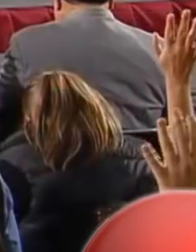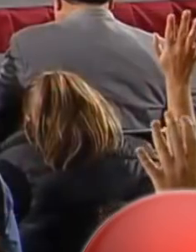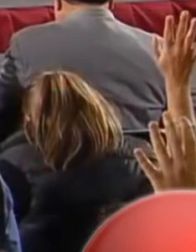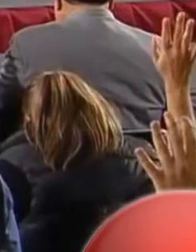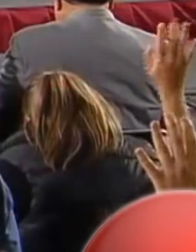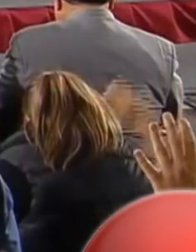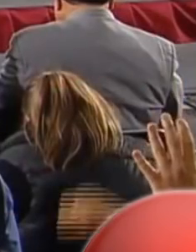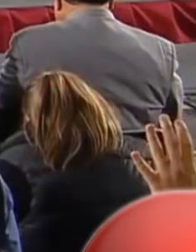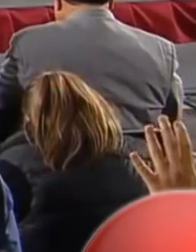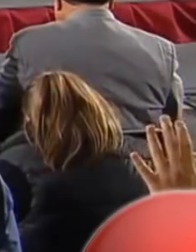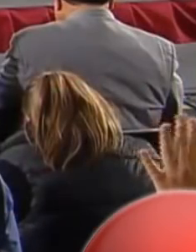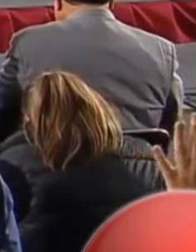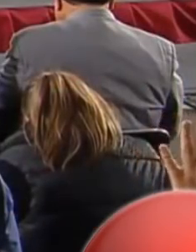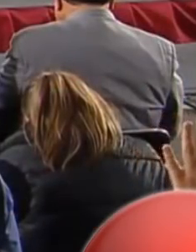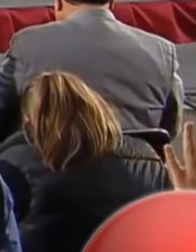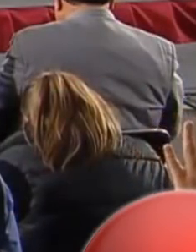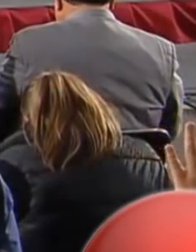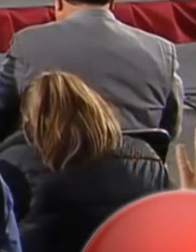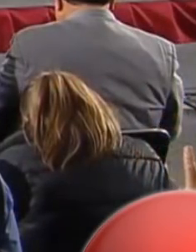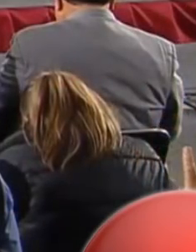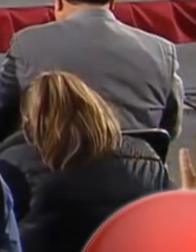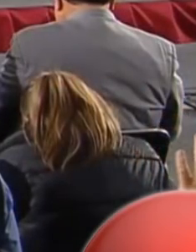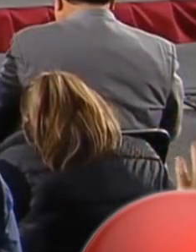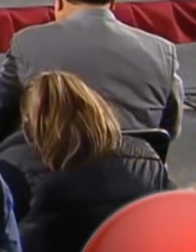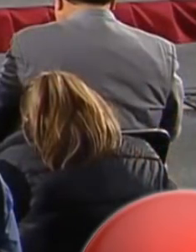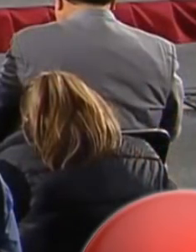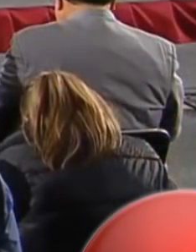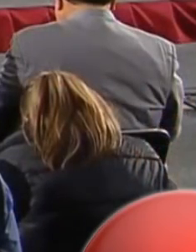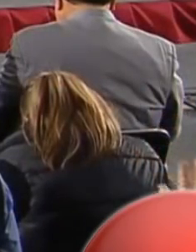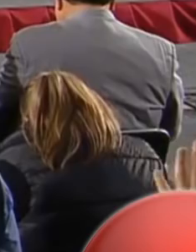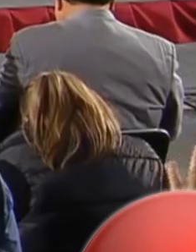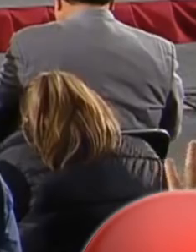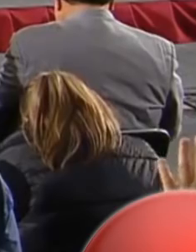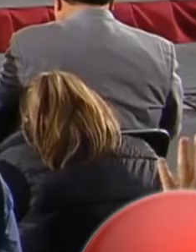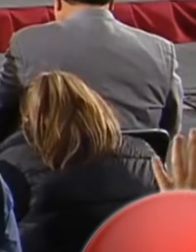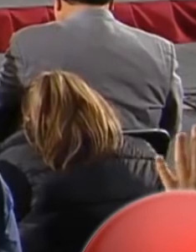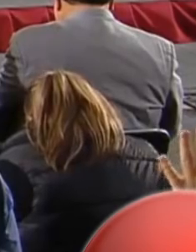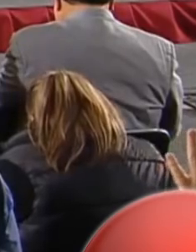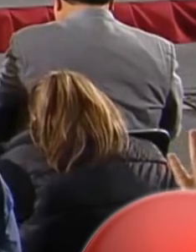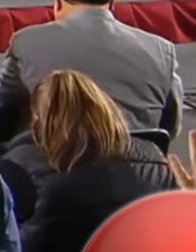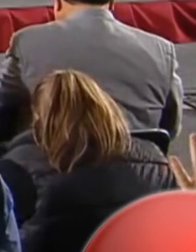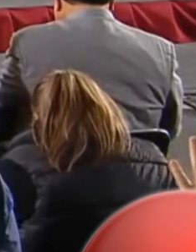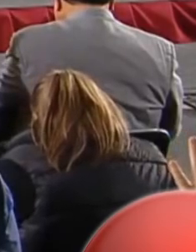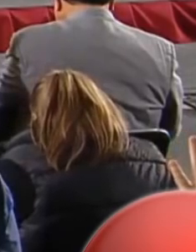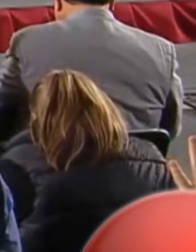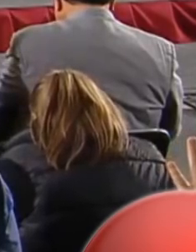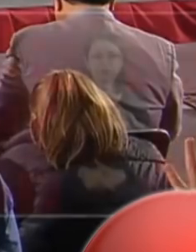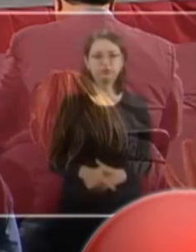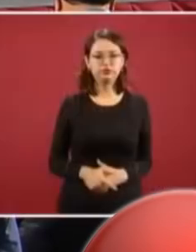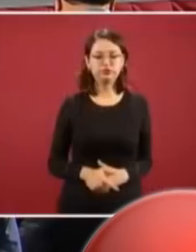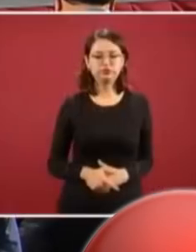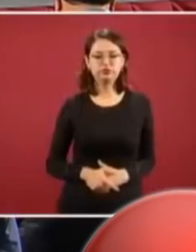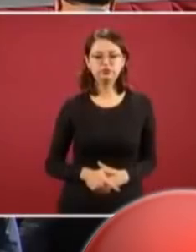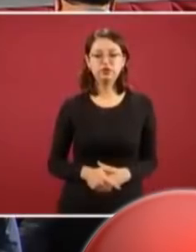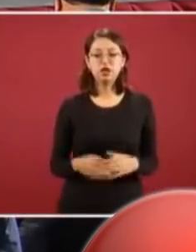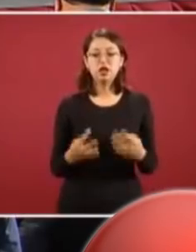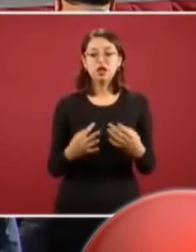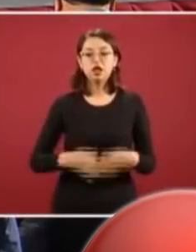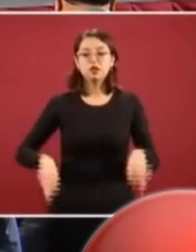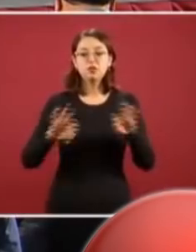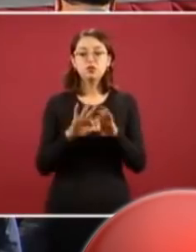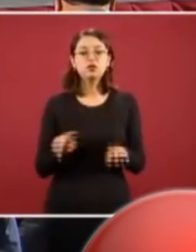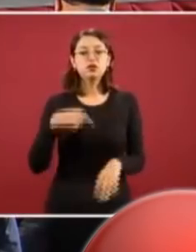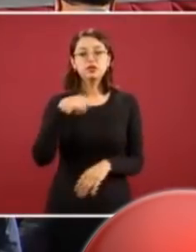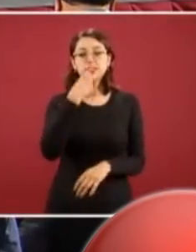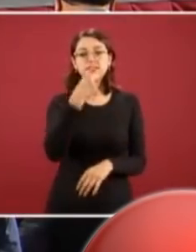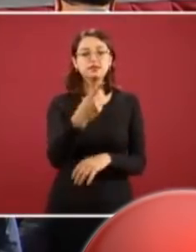que estamos trabajando de manera coordinada, todas las dependencias. Acabamos de hacer